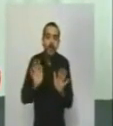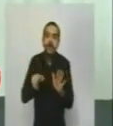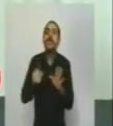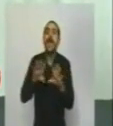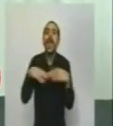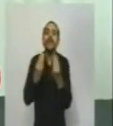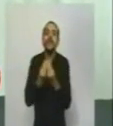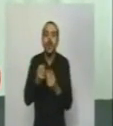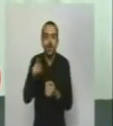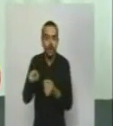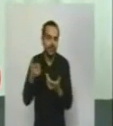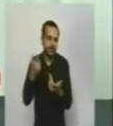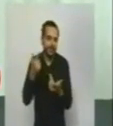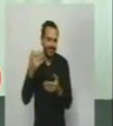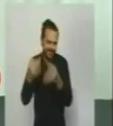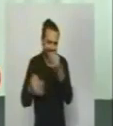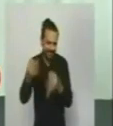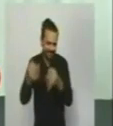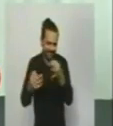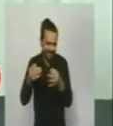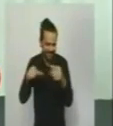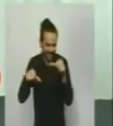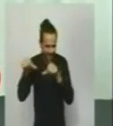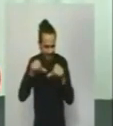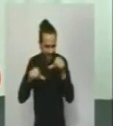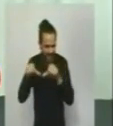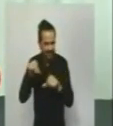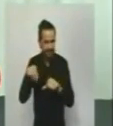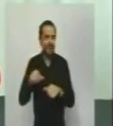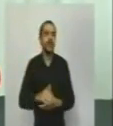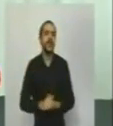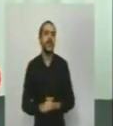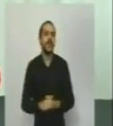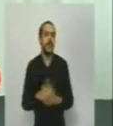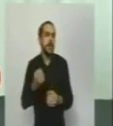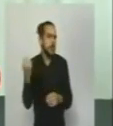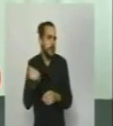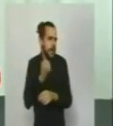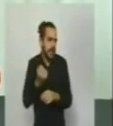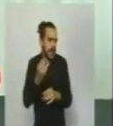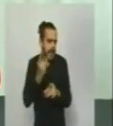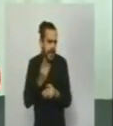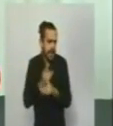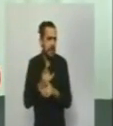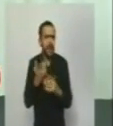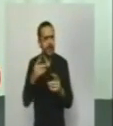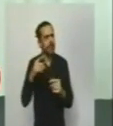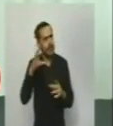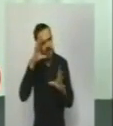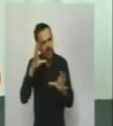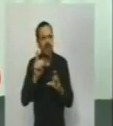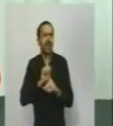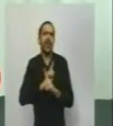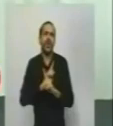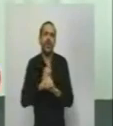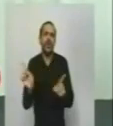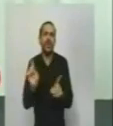remarcar en toda la provincia y en estos casos tratar y hacer todo lo posible de no estigmatizar a las